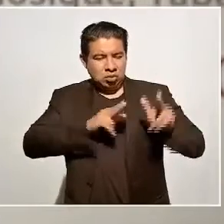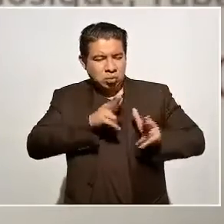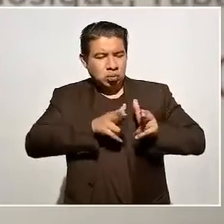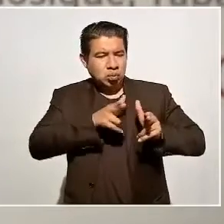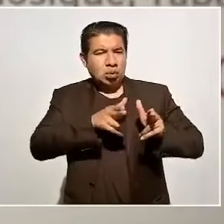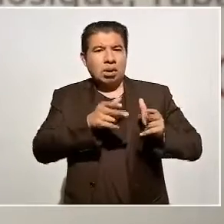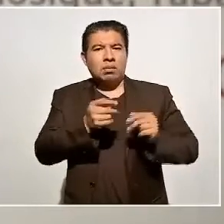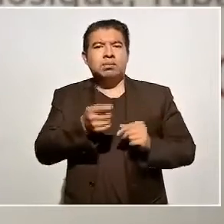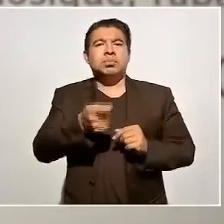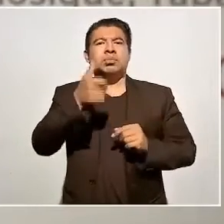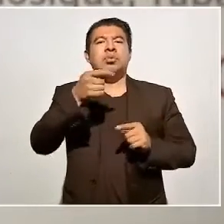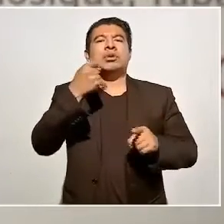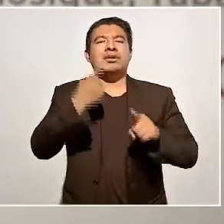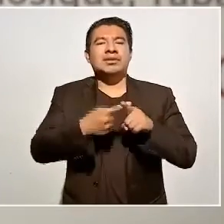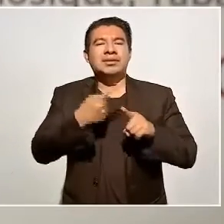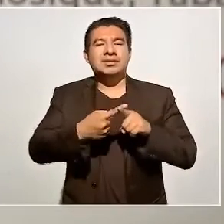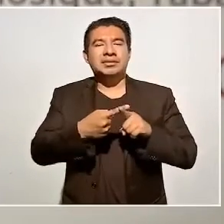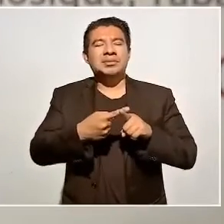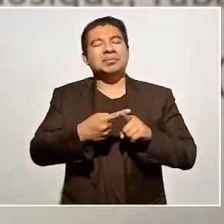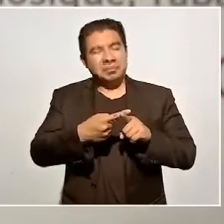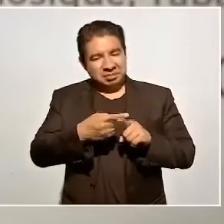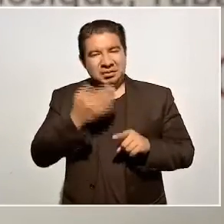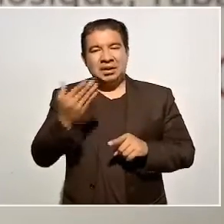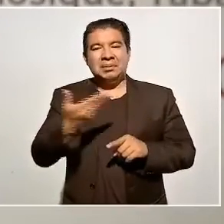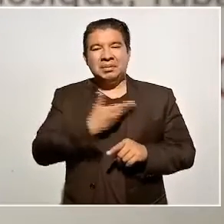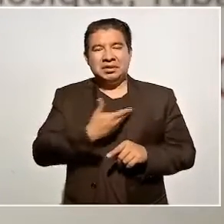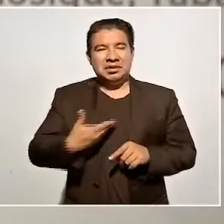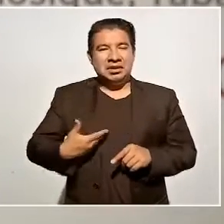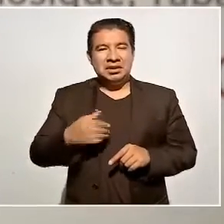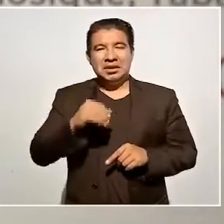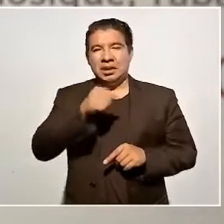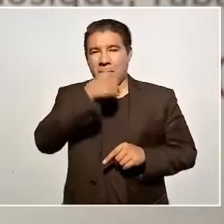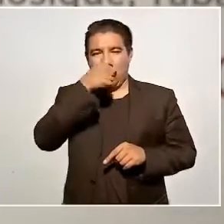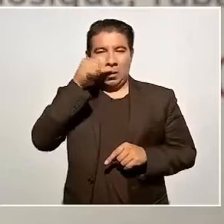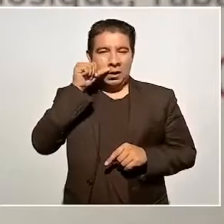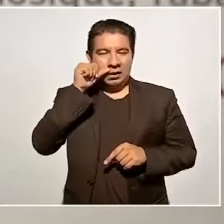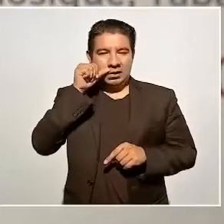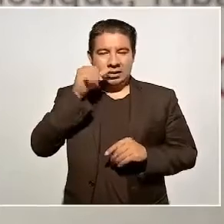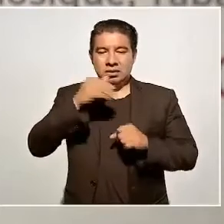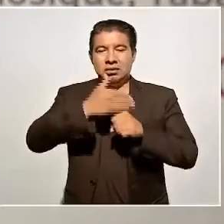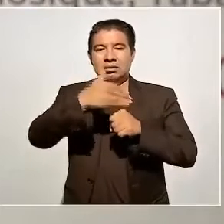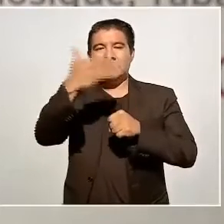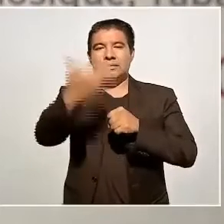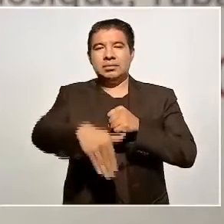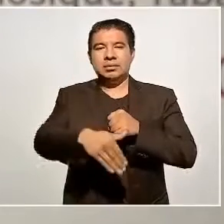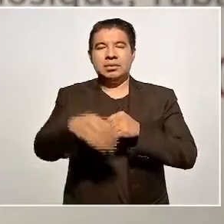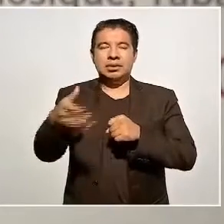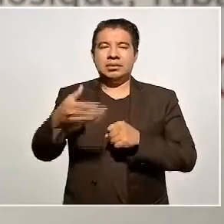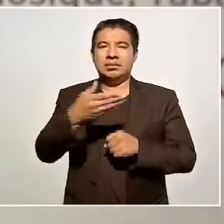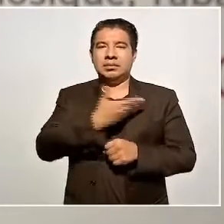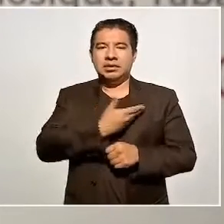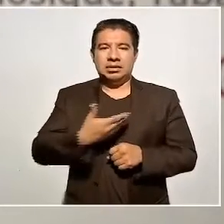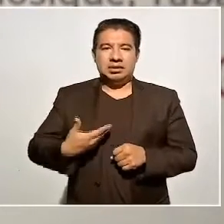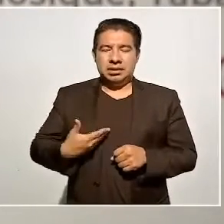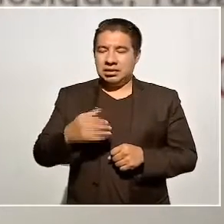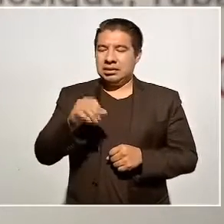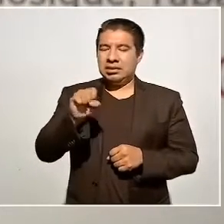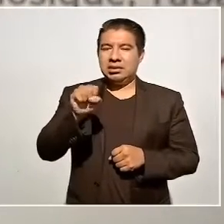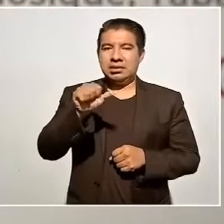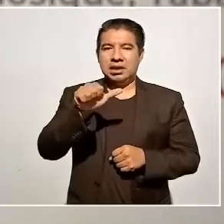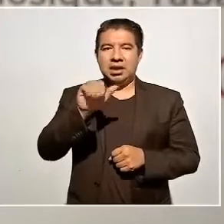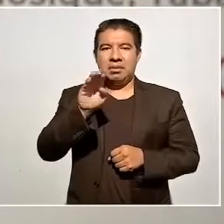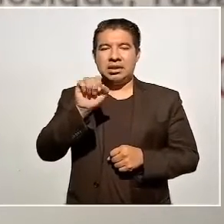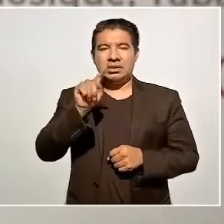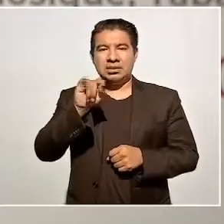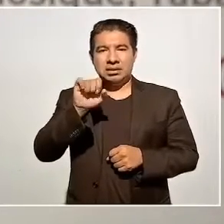inició en efecto el presidente Juárez y lo concluyó el presidente Sebastián